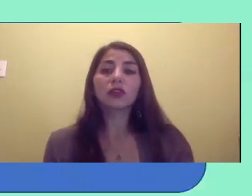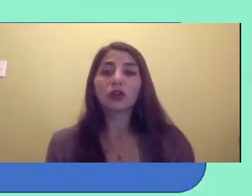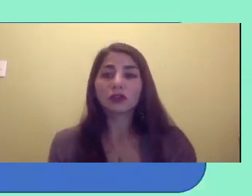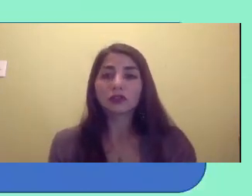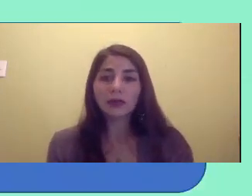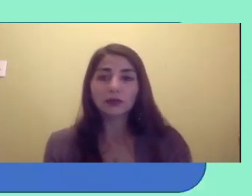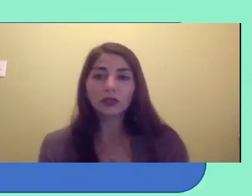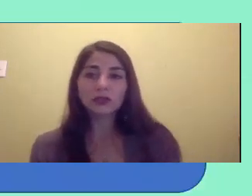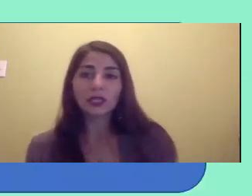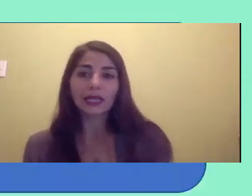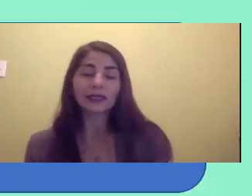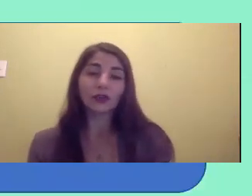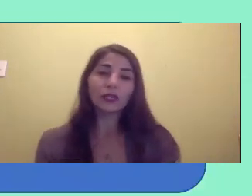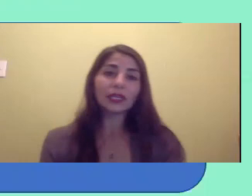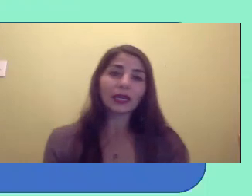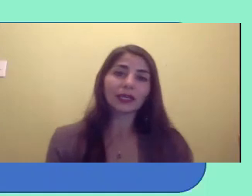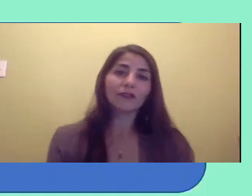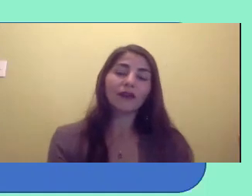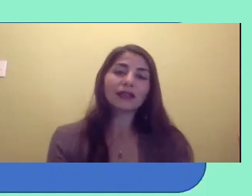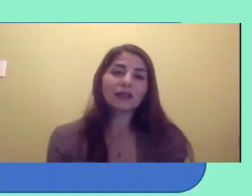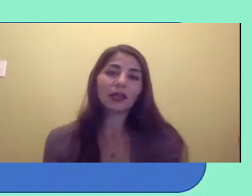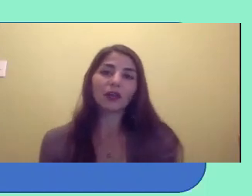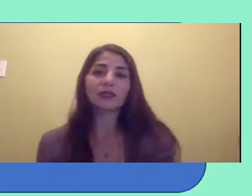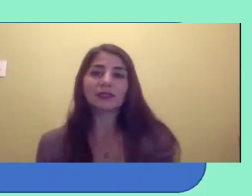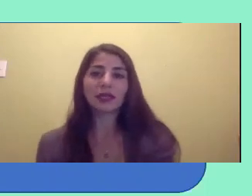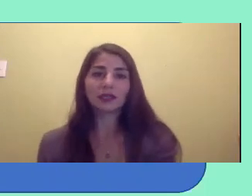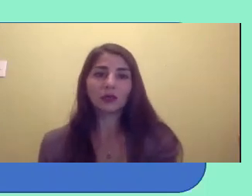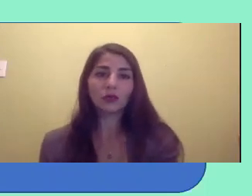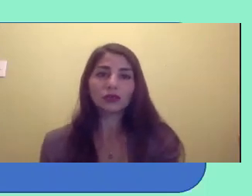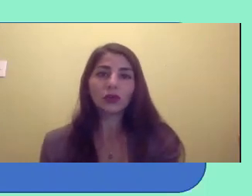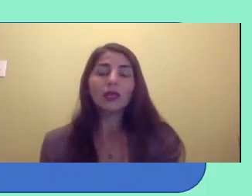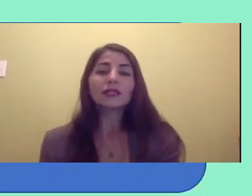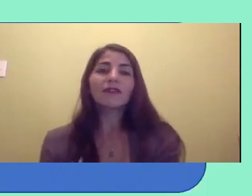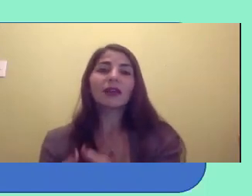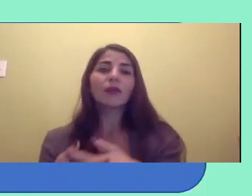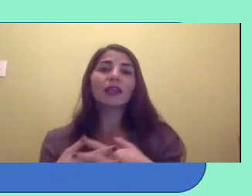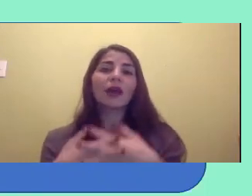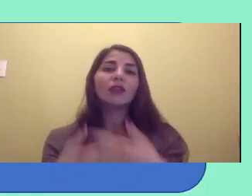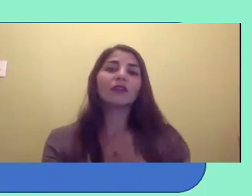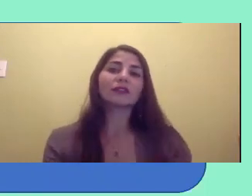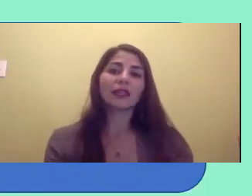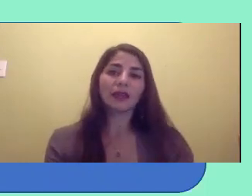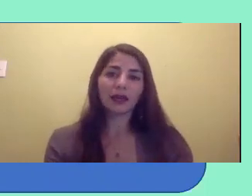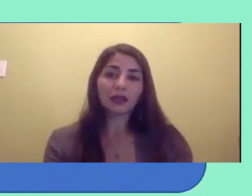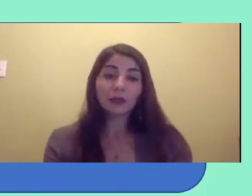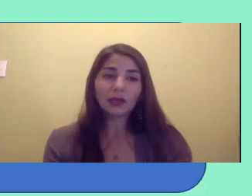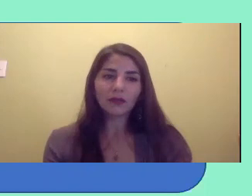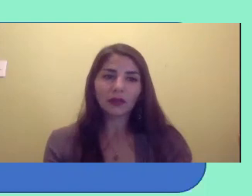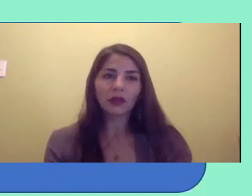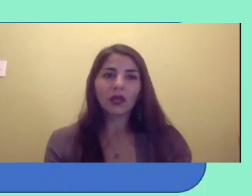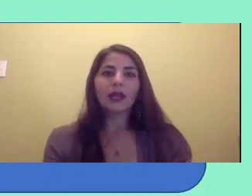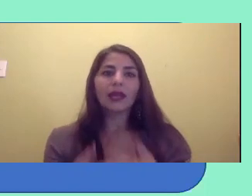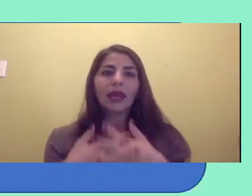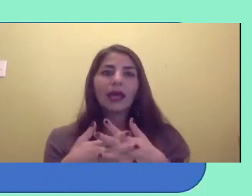Continuando entonces con los conceptos y la teoría, que es base para comenzar este curso, si hablamos de la universalidad, ¿a qué